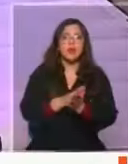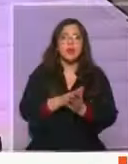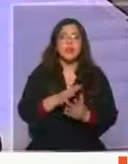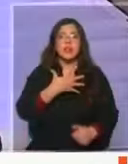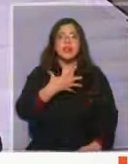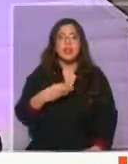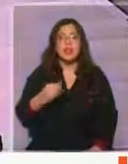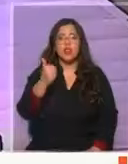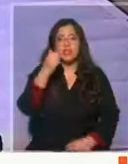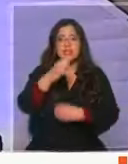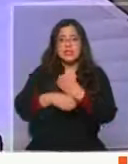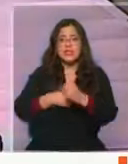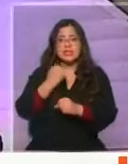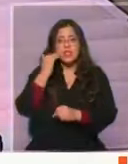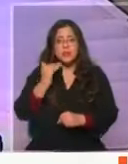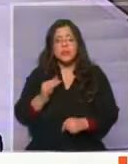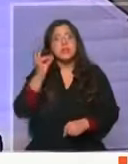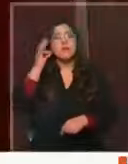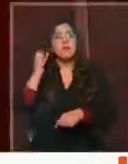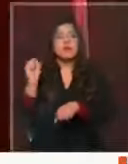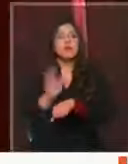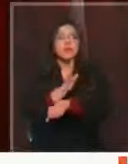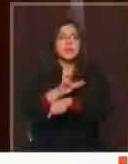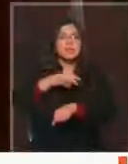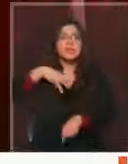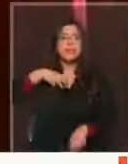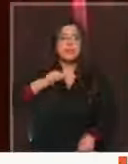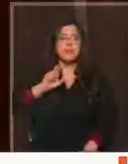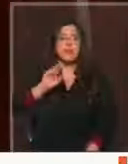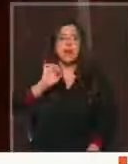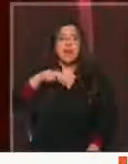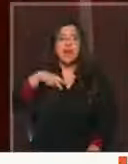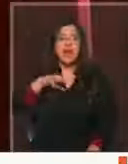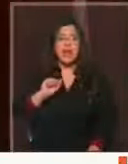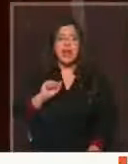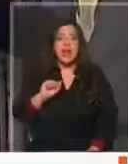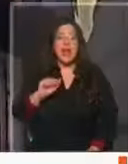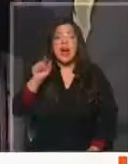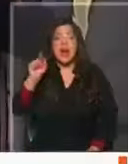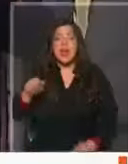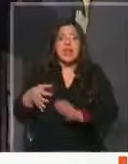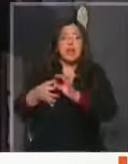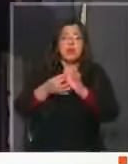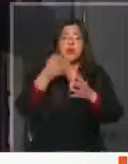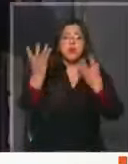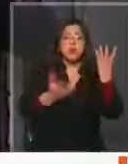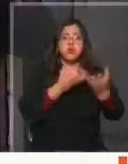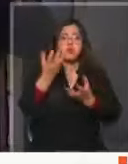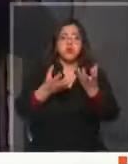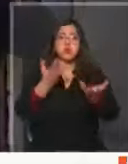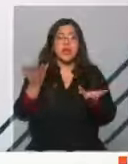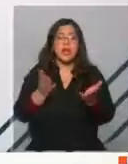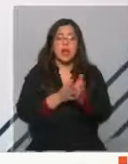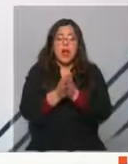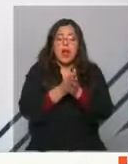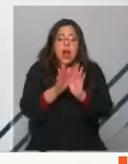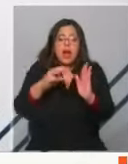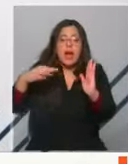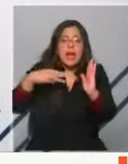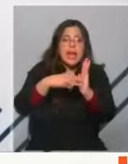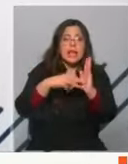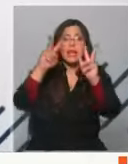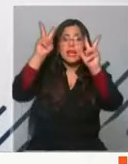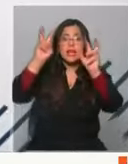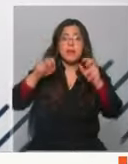de 6 años de la actriz Mariana Derderian. La causa del fuego habría sido una estufa eléctrica. En el caso de Viña del